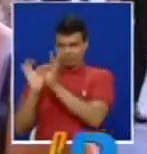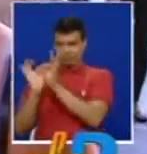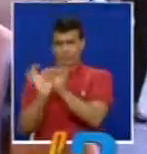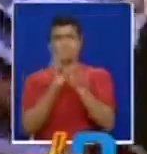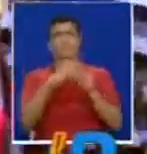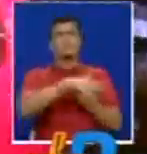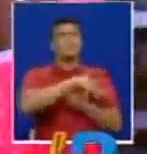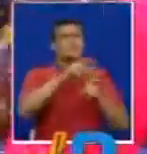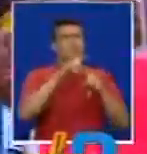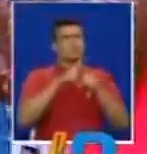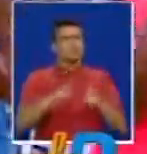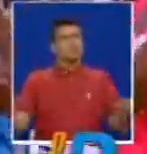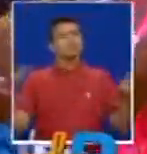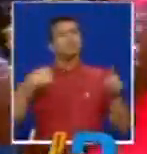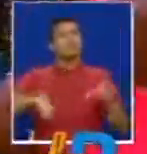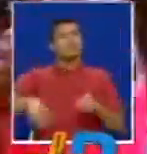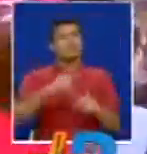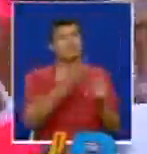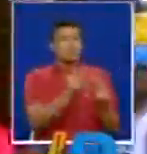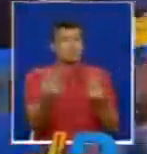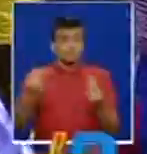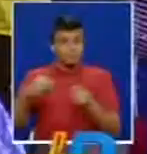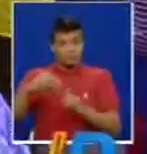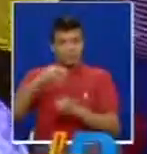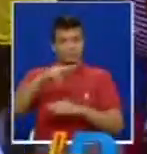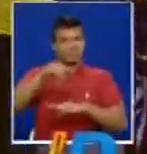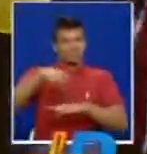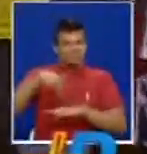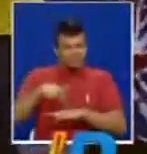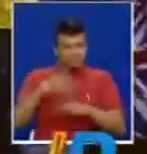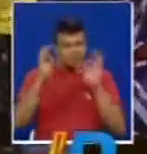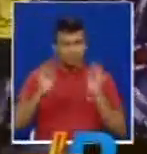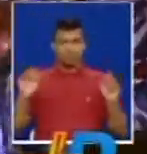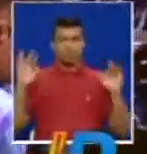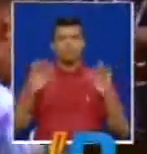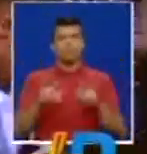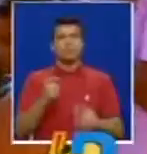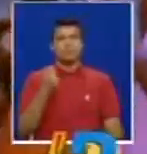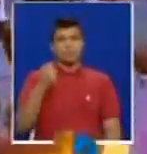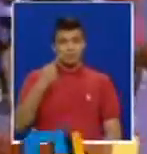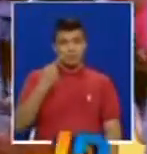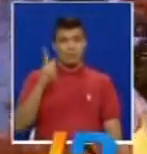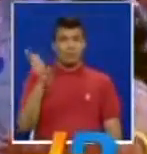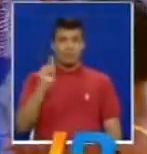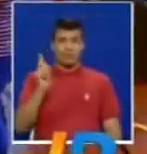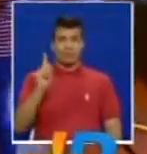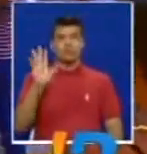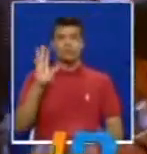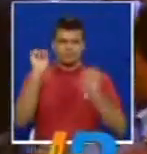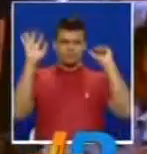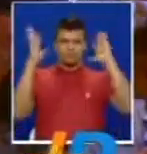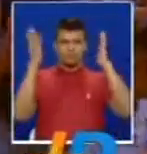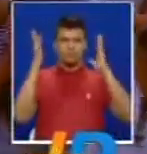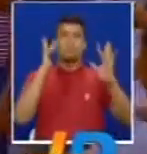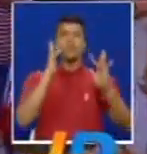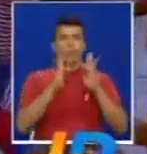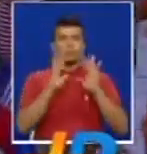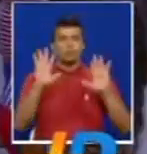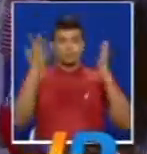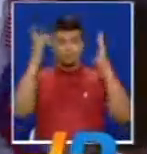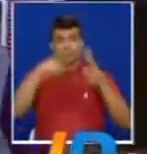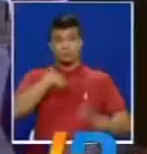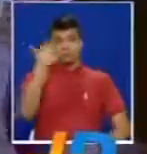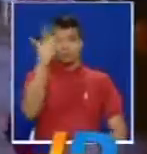diferentes barrios. Las colonias pastusas del Valle se reunirán el próximo 1 de febrero en una gran fiesta alusiva al carnaval que se